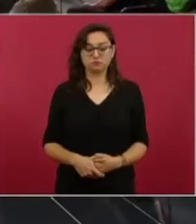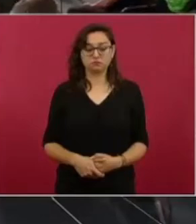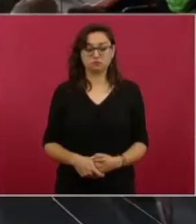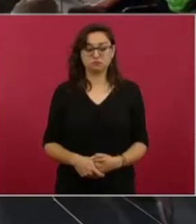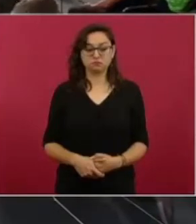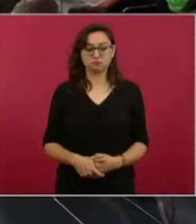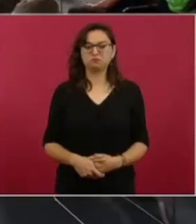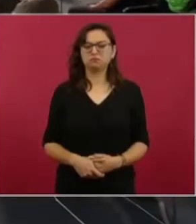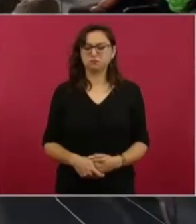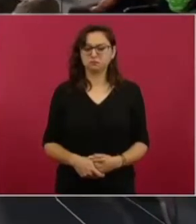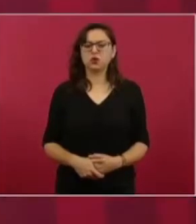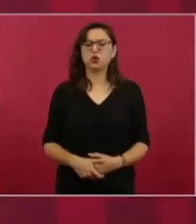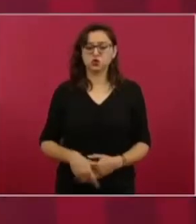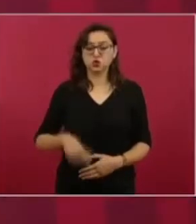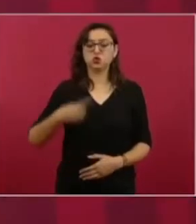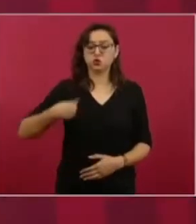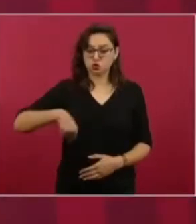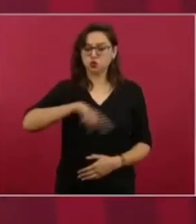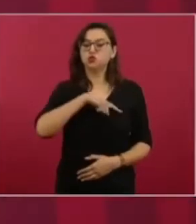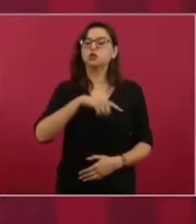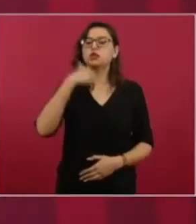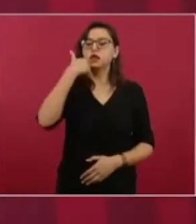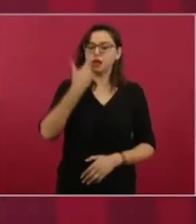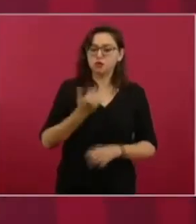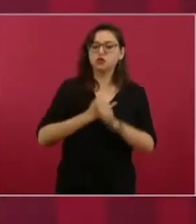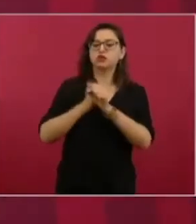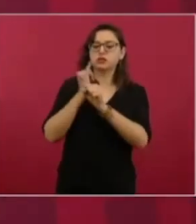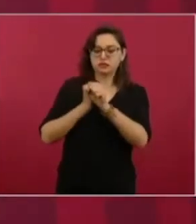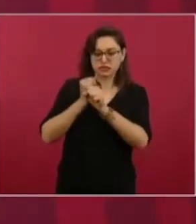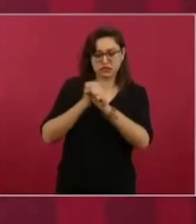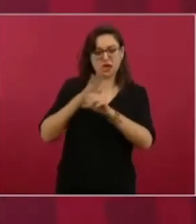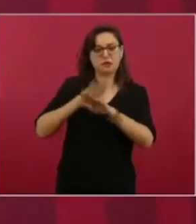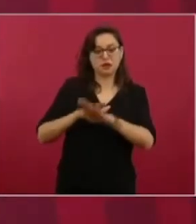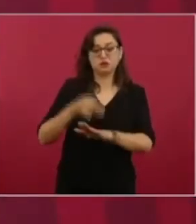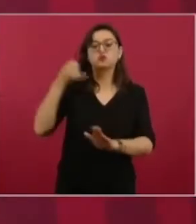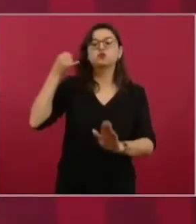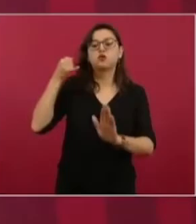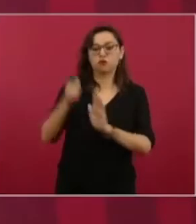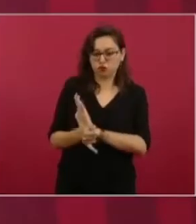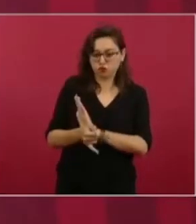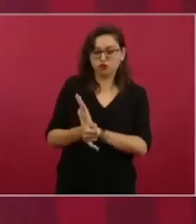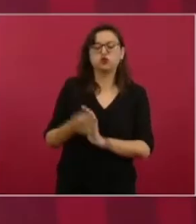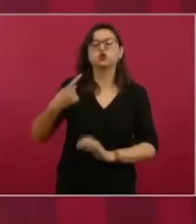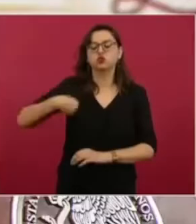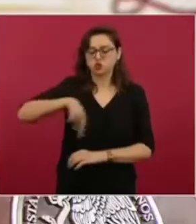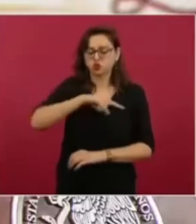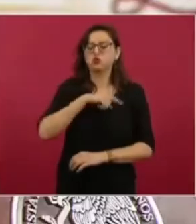la convicción de darle seguimiento a esto con lo que ya le mencioné. No es para nada